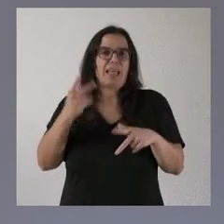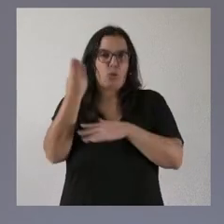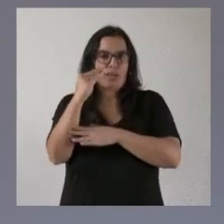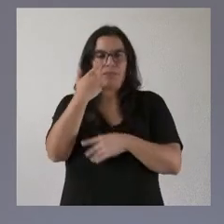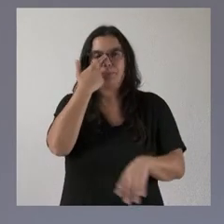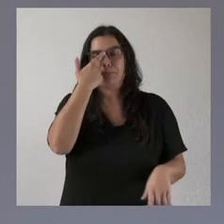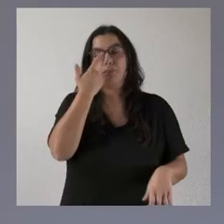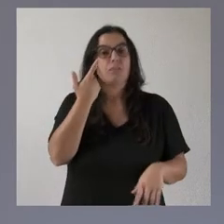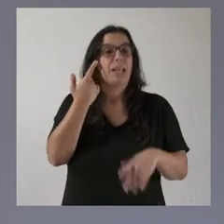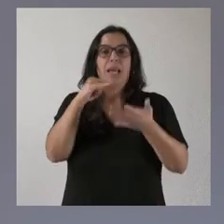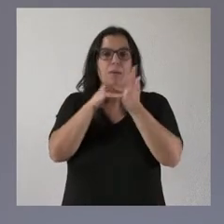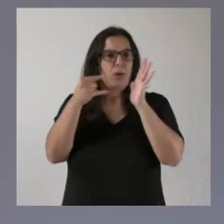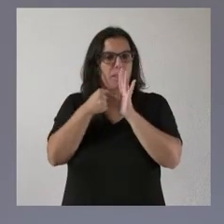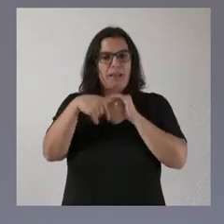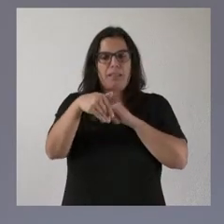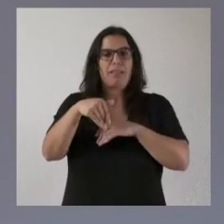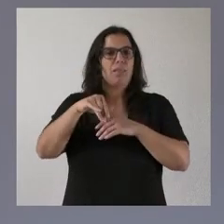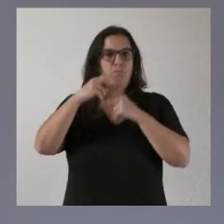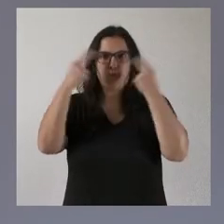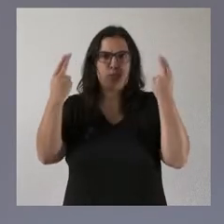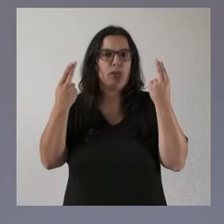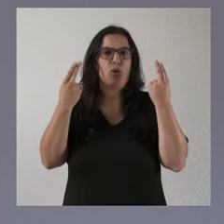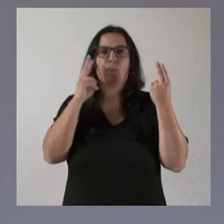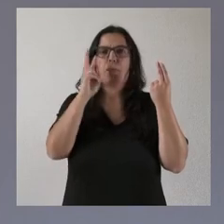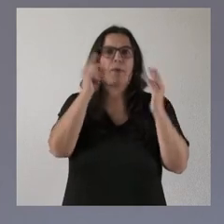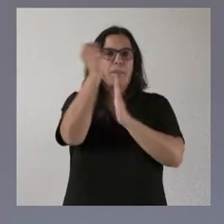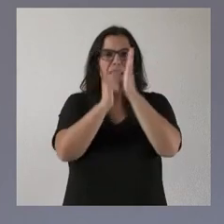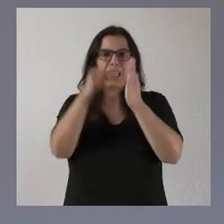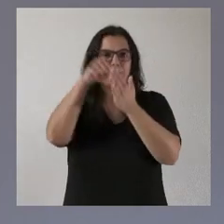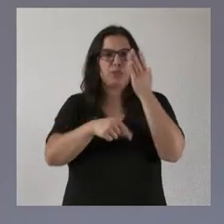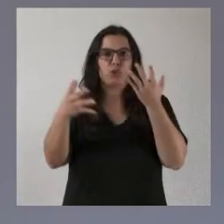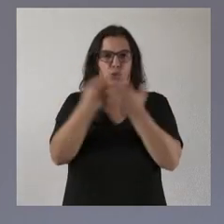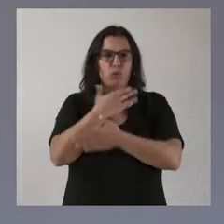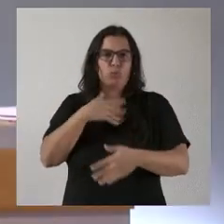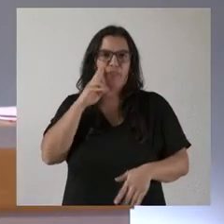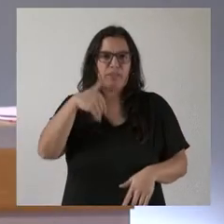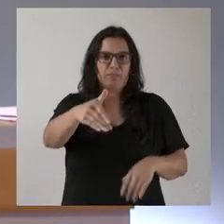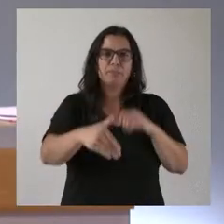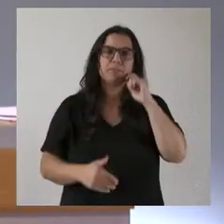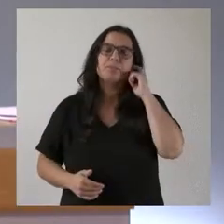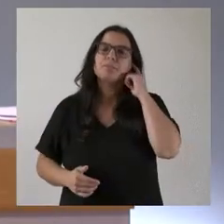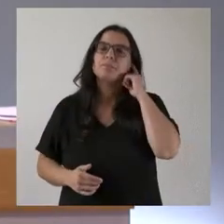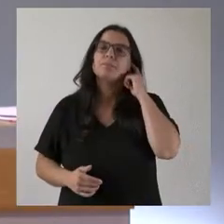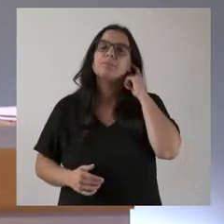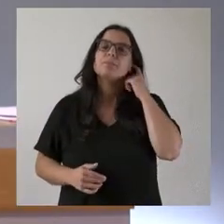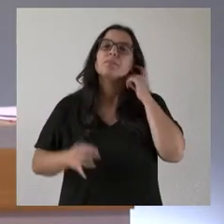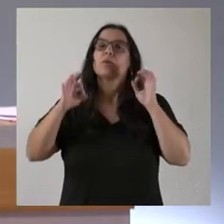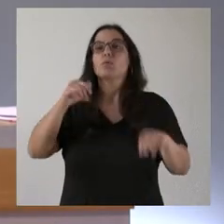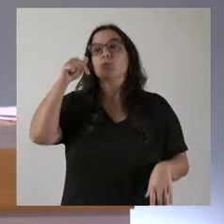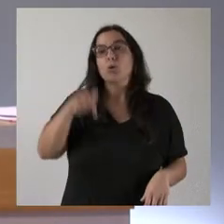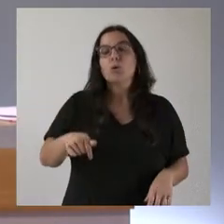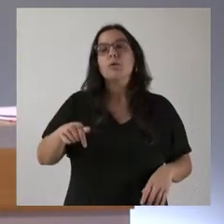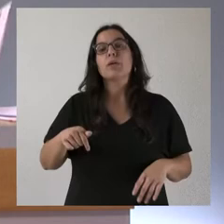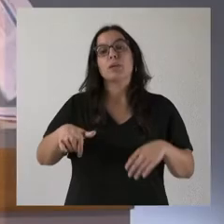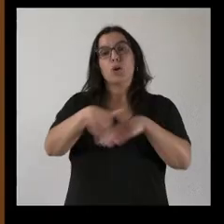todas maneras el plan se publicará y se colgarán todas las medidas que están incluidas ahora mismo si hoy precisamente se animaba